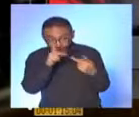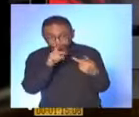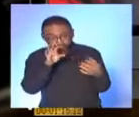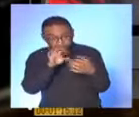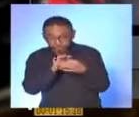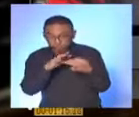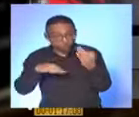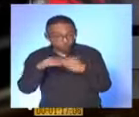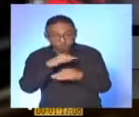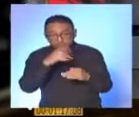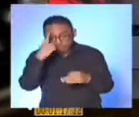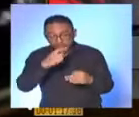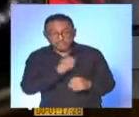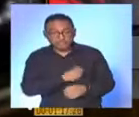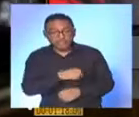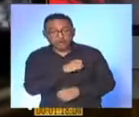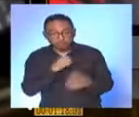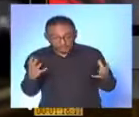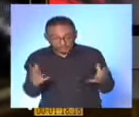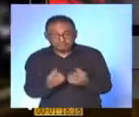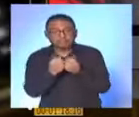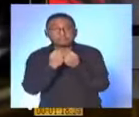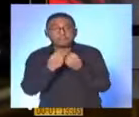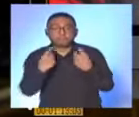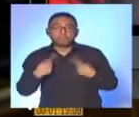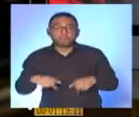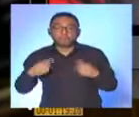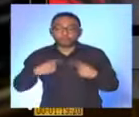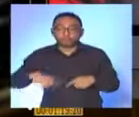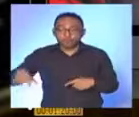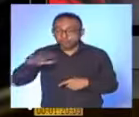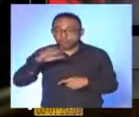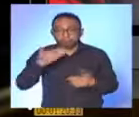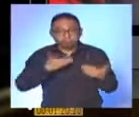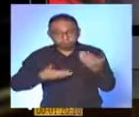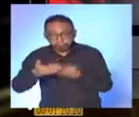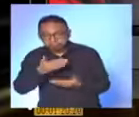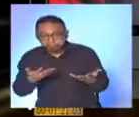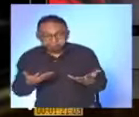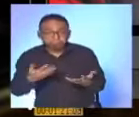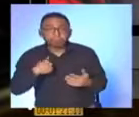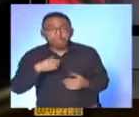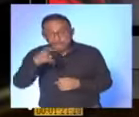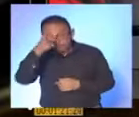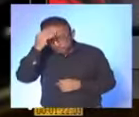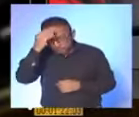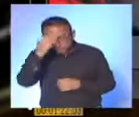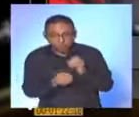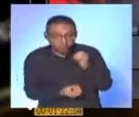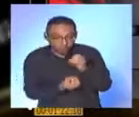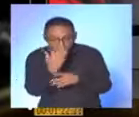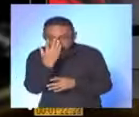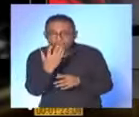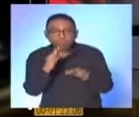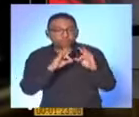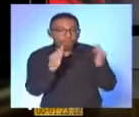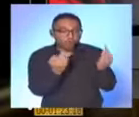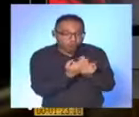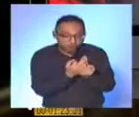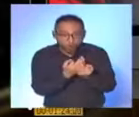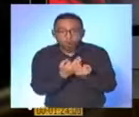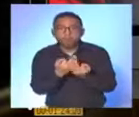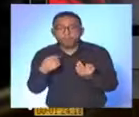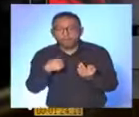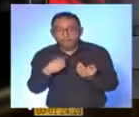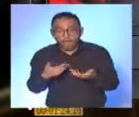sobre todo nuestra salud y de las personas con las que estamos conviviendo. Tenemos pues que aprender nuevos hábitos y una nueva forma de